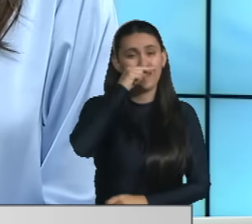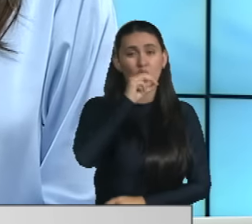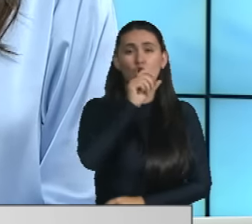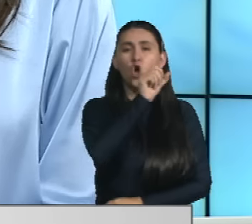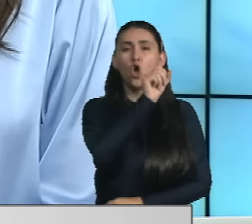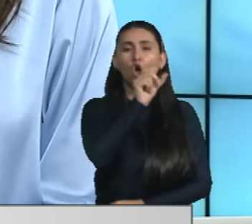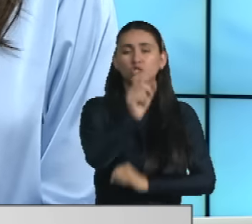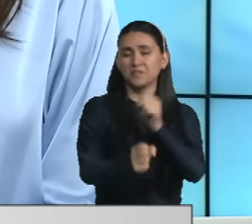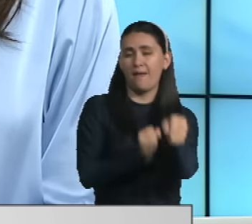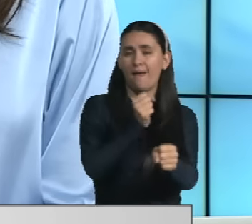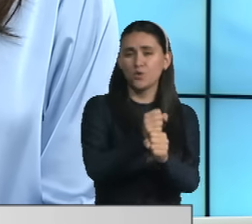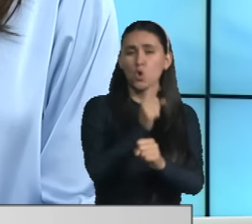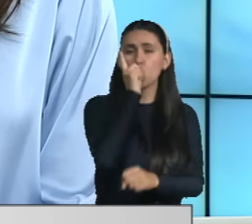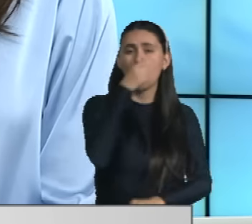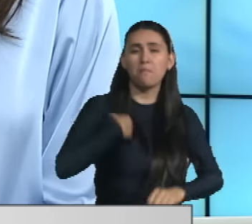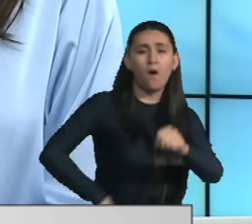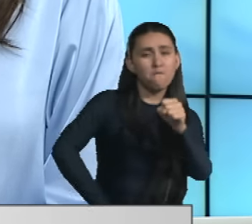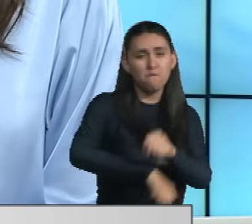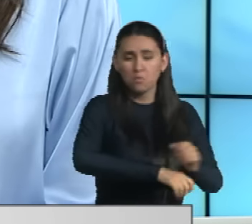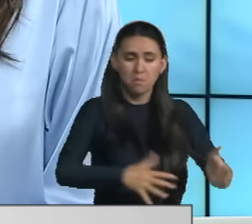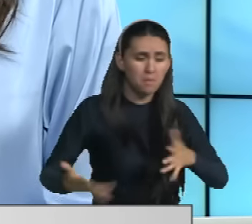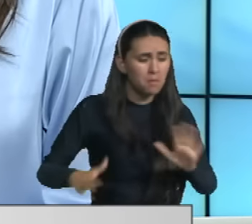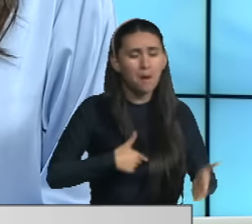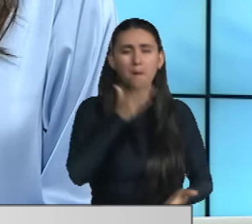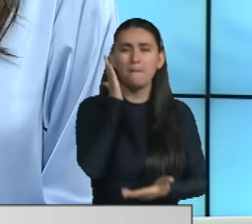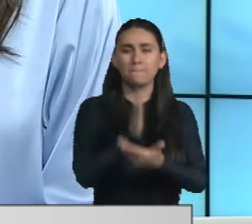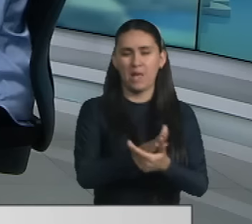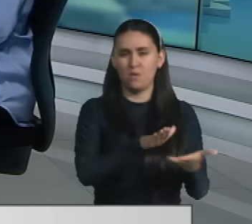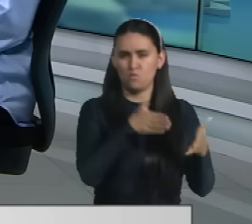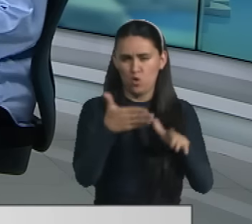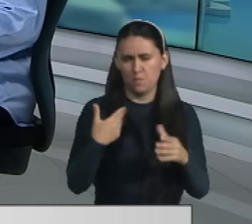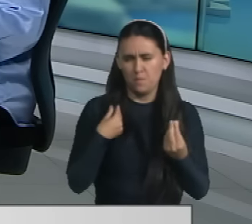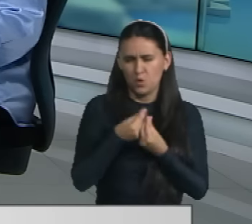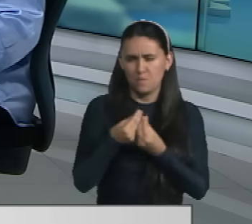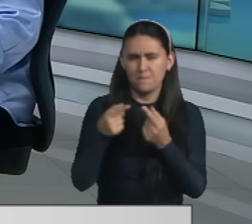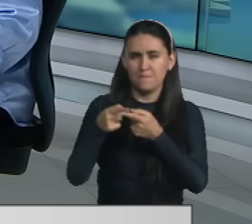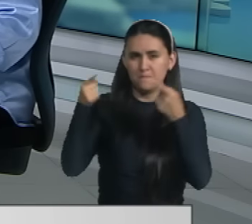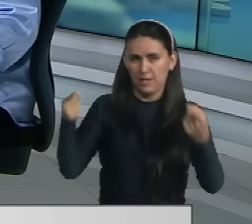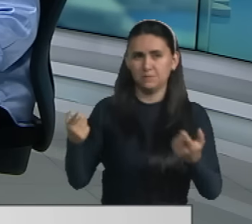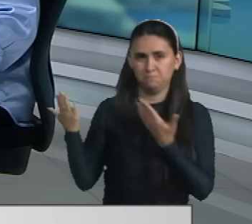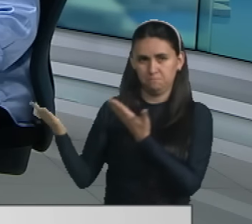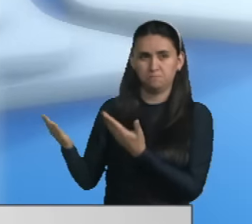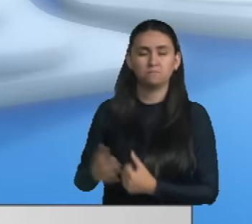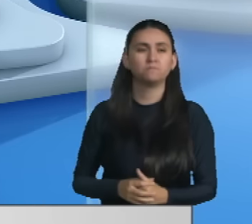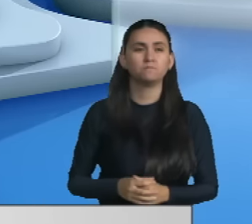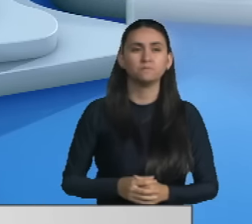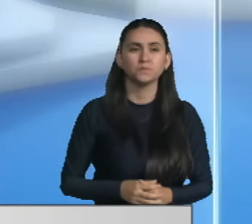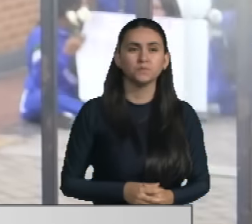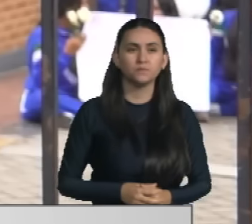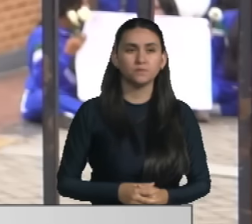falleció mientras jugaba fútbol en la institución educativa. Nicolás Romero, ¿qué fue lo que pasó? Muy buenas tardes.